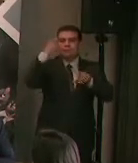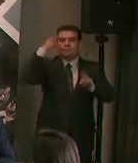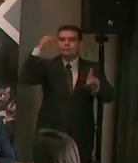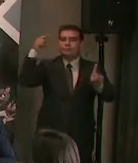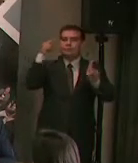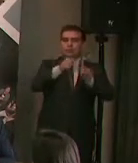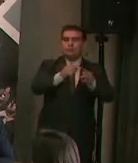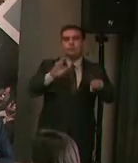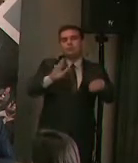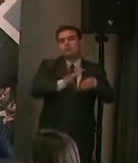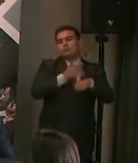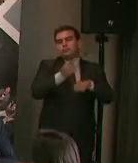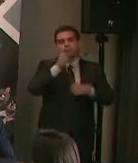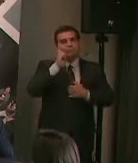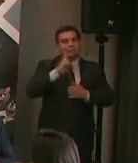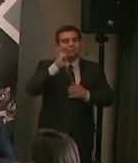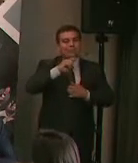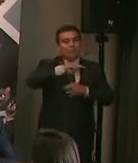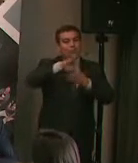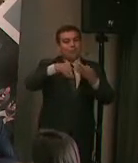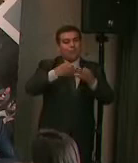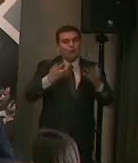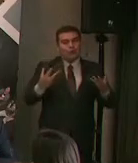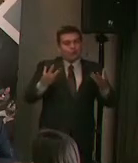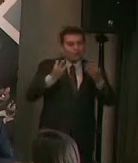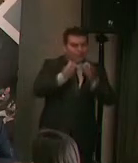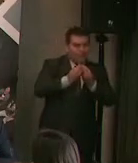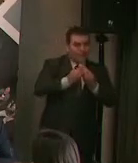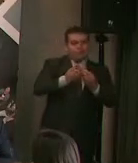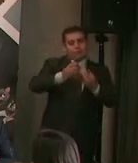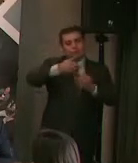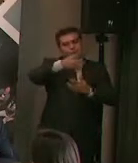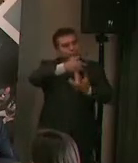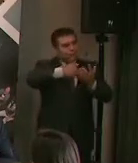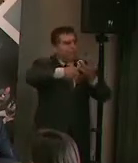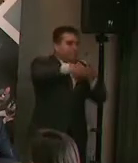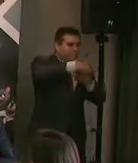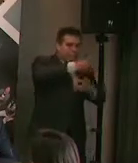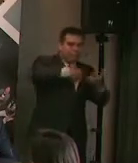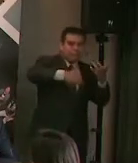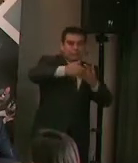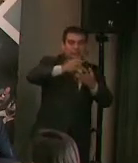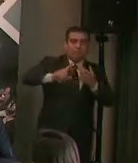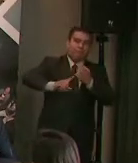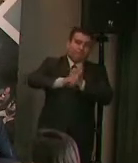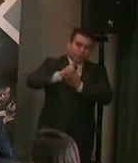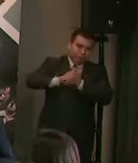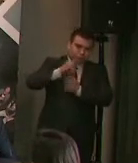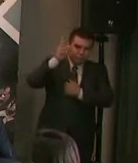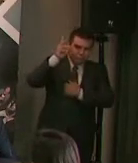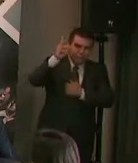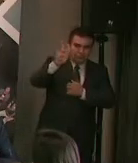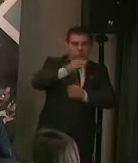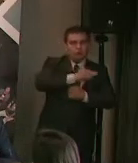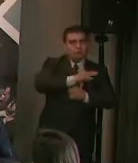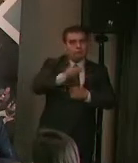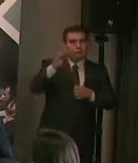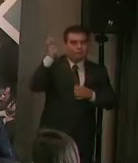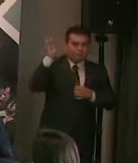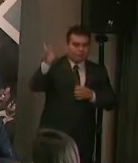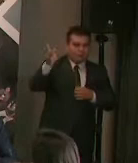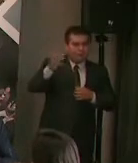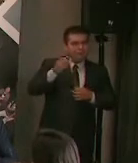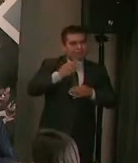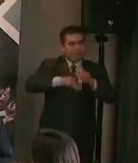mujeres juntas y en pluralidad tienen muchas mayores posibilidades de superar todos los obstáculos que se les presenten.